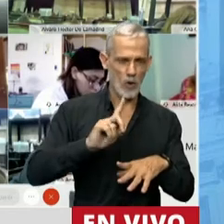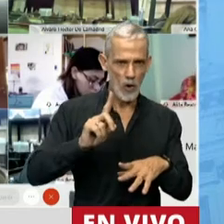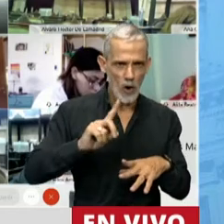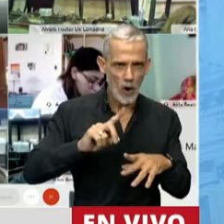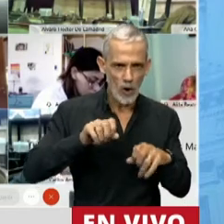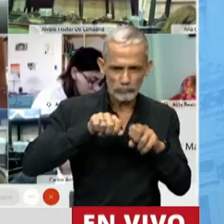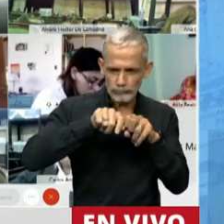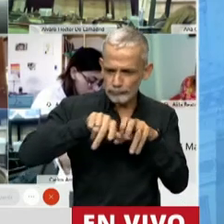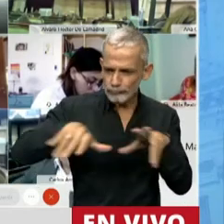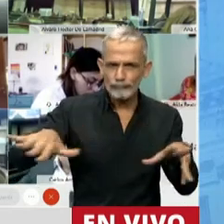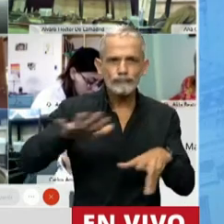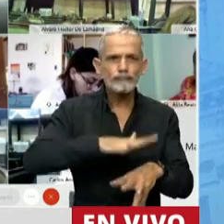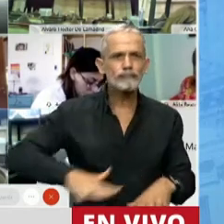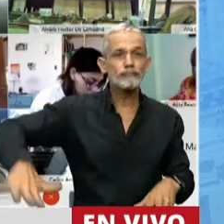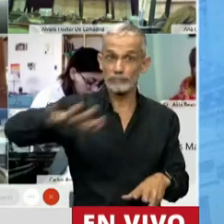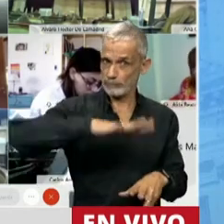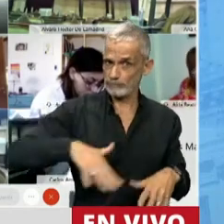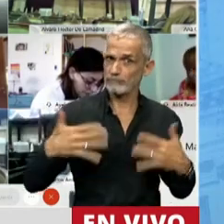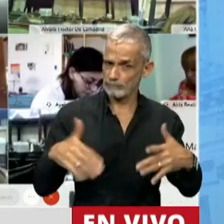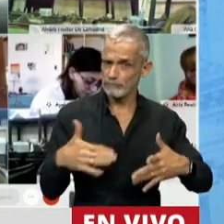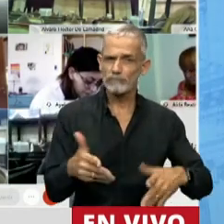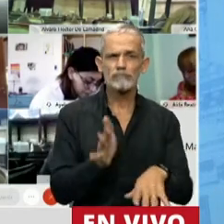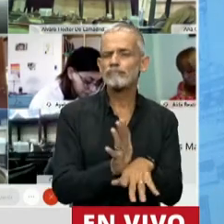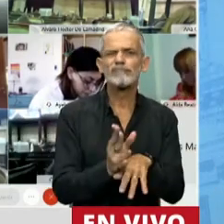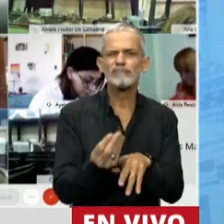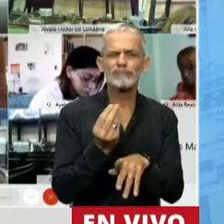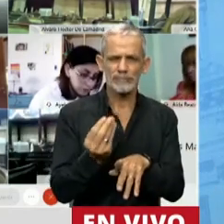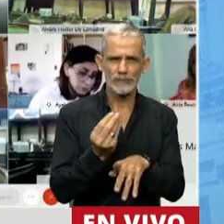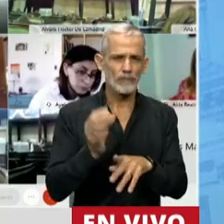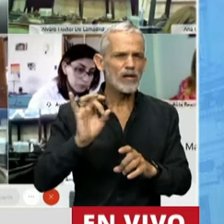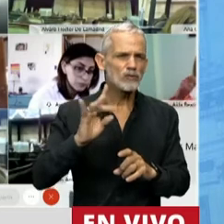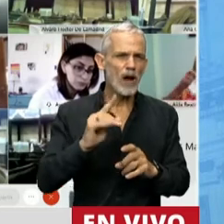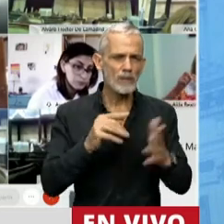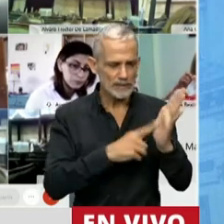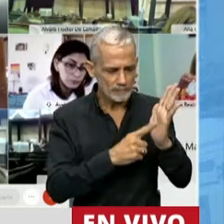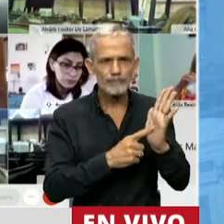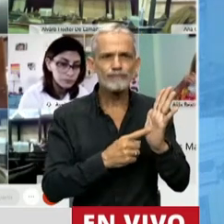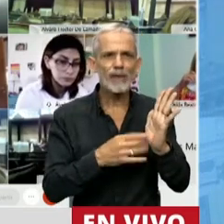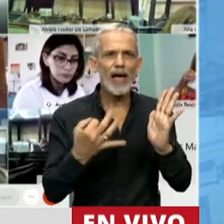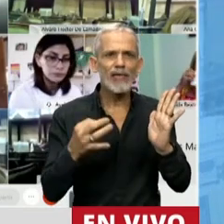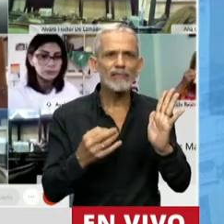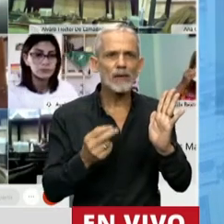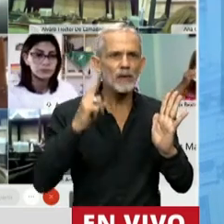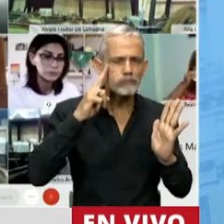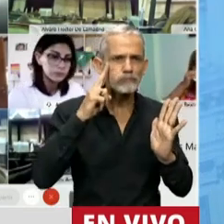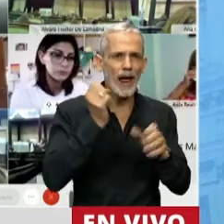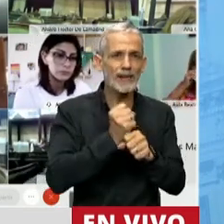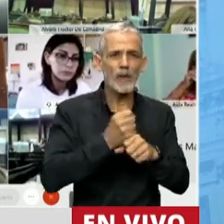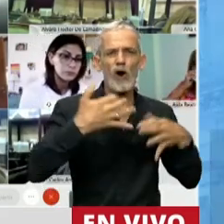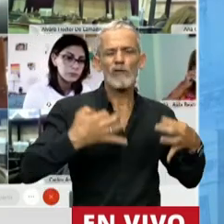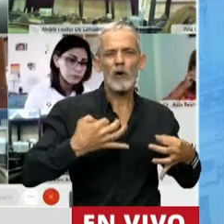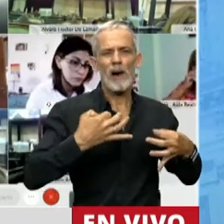aplicación espacial, que es grande. ¿Qué quiere decir esto? Bueno, que no solamente se va a aplicar en el ámbito del trabajo